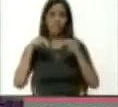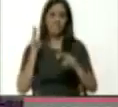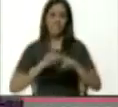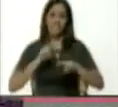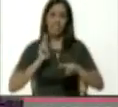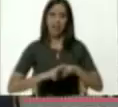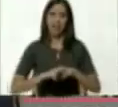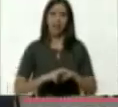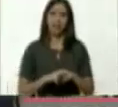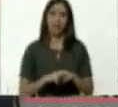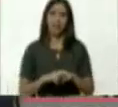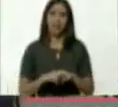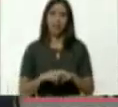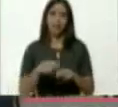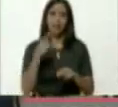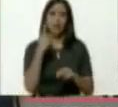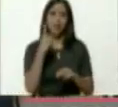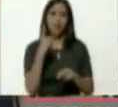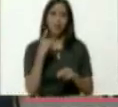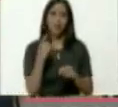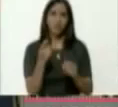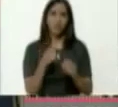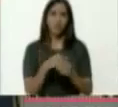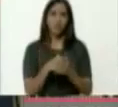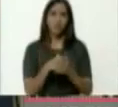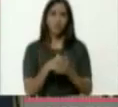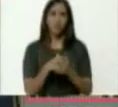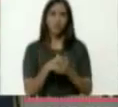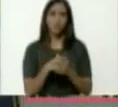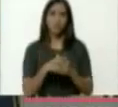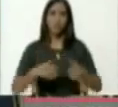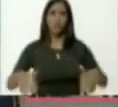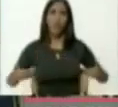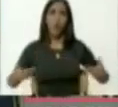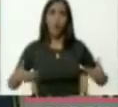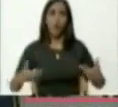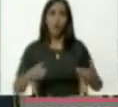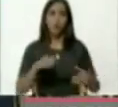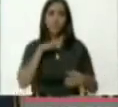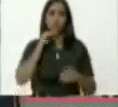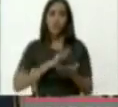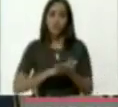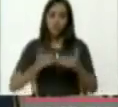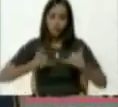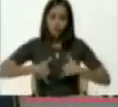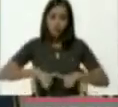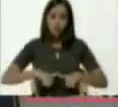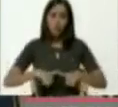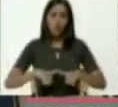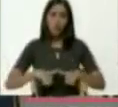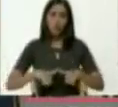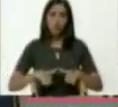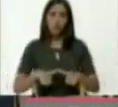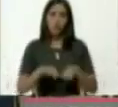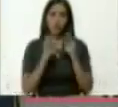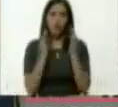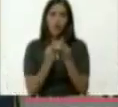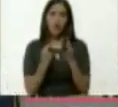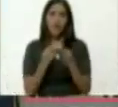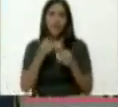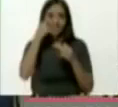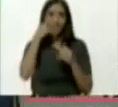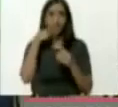hay uno que como que se le murió, que es un mono que se le murió como su hijo, como su familia, y